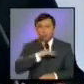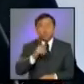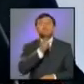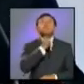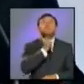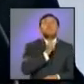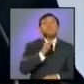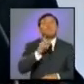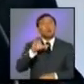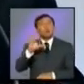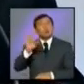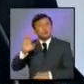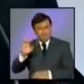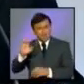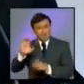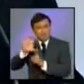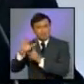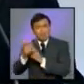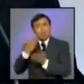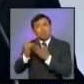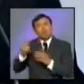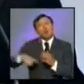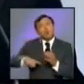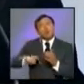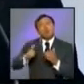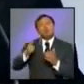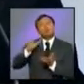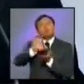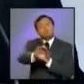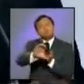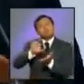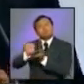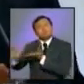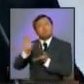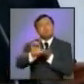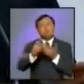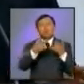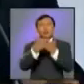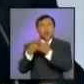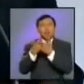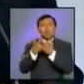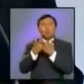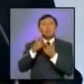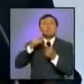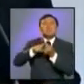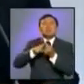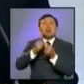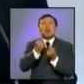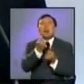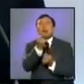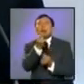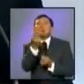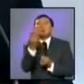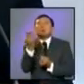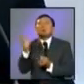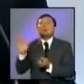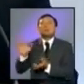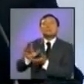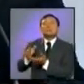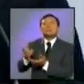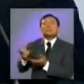este inglés se me olvida uno que también es importante hacía falta en ese